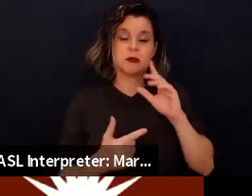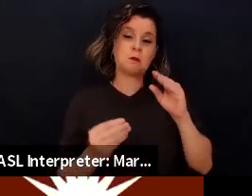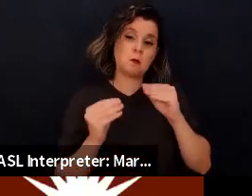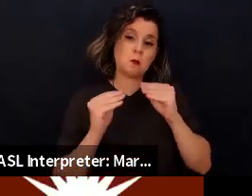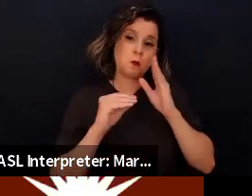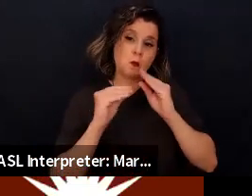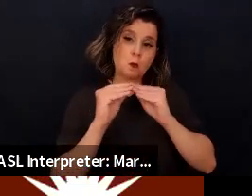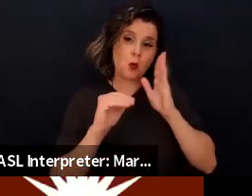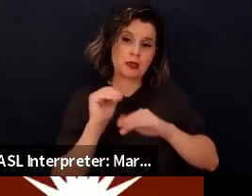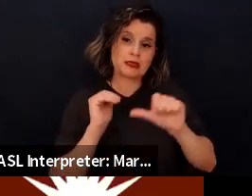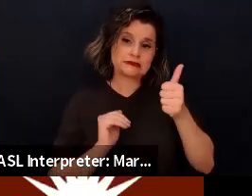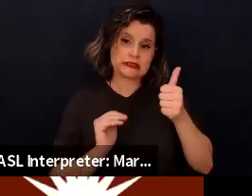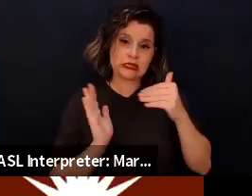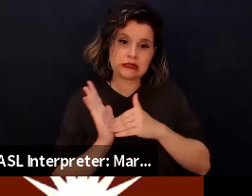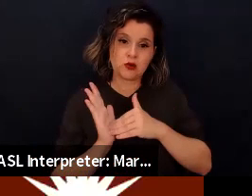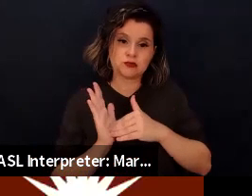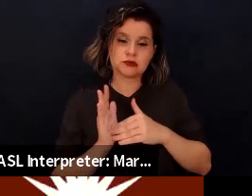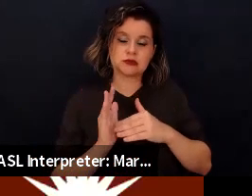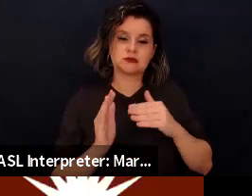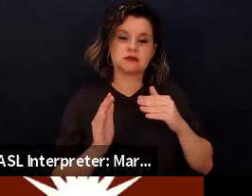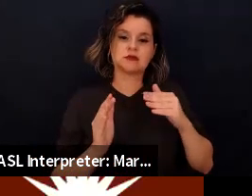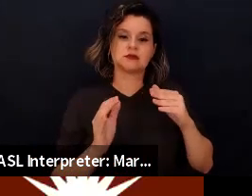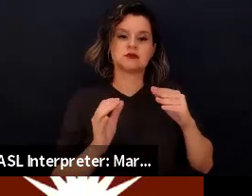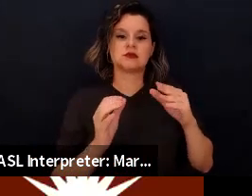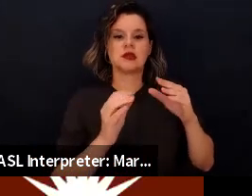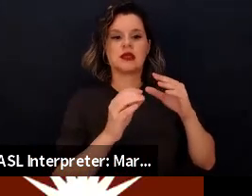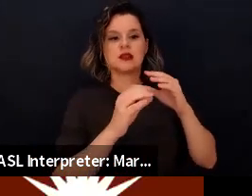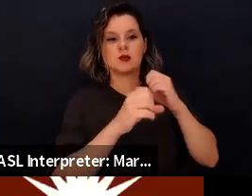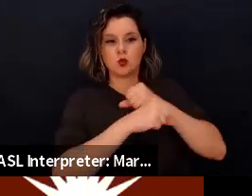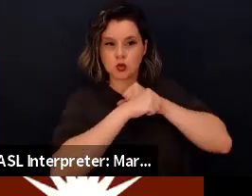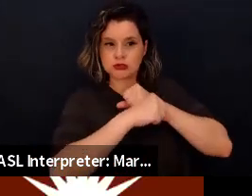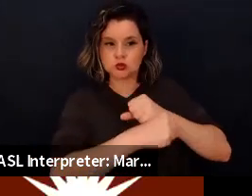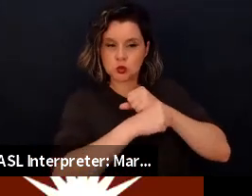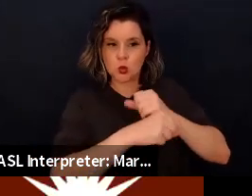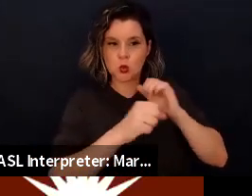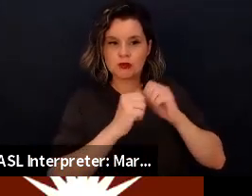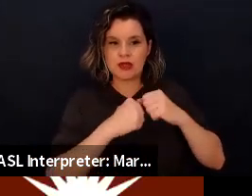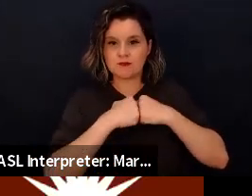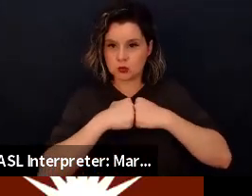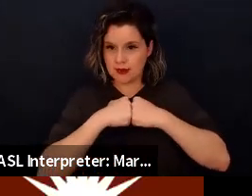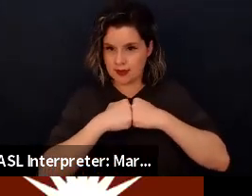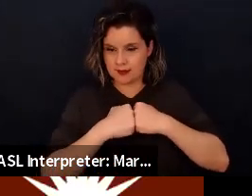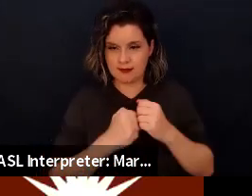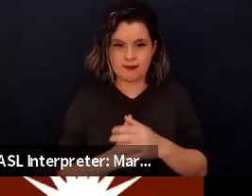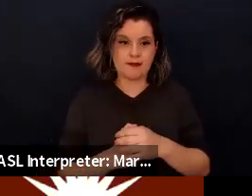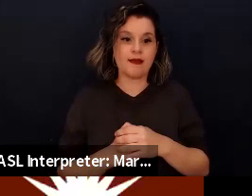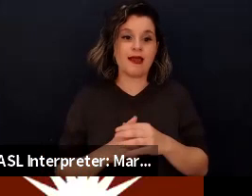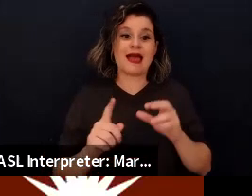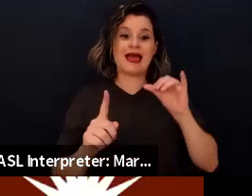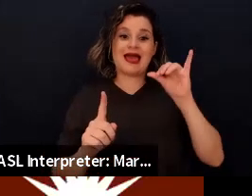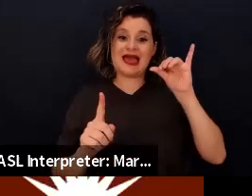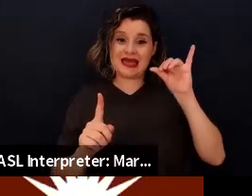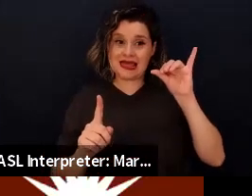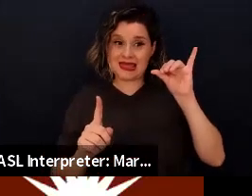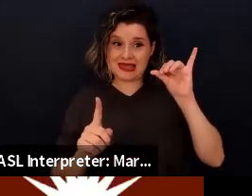10,000 en contra de protección de aduanas y fronteras, que esto está simplemente en la frontera. Y esto sin